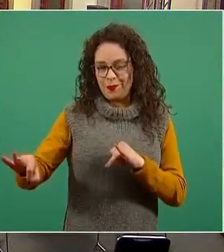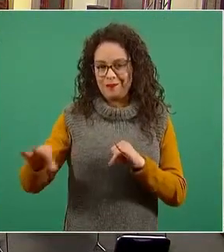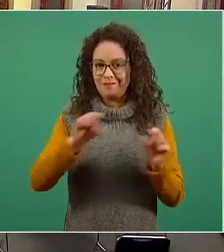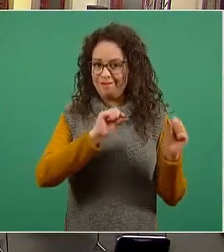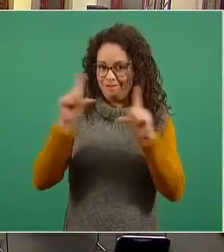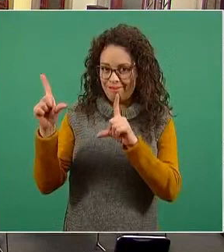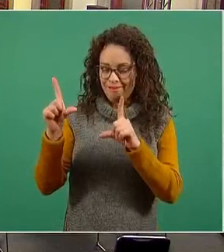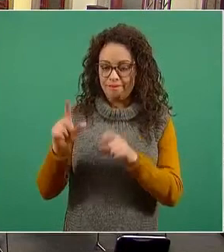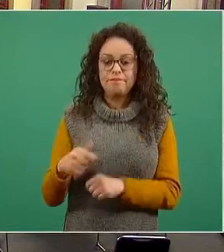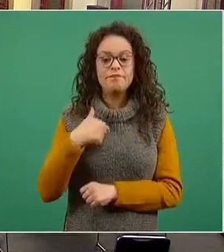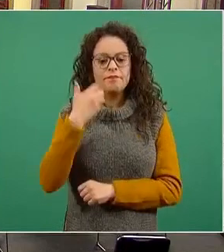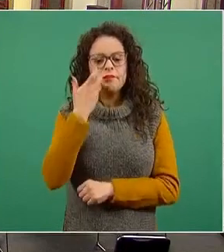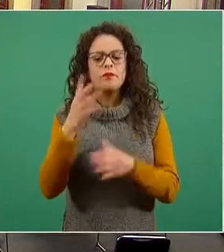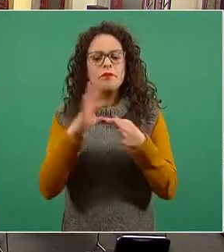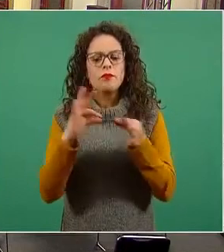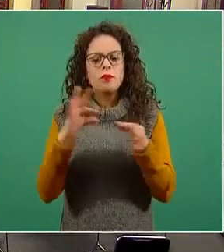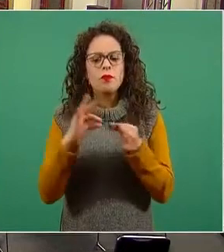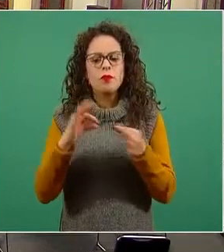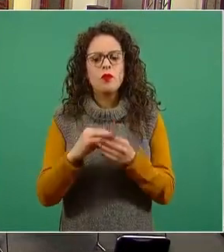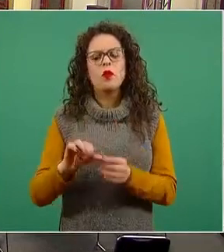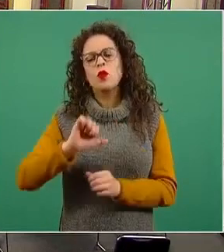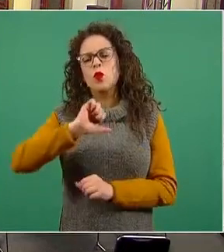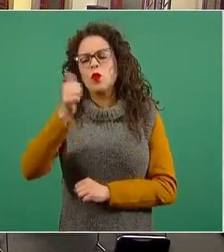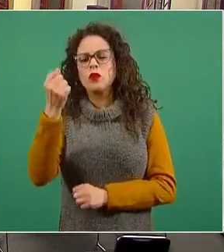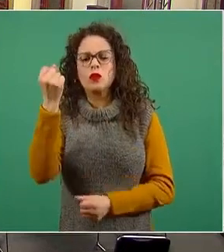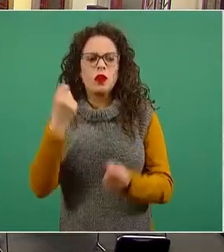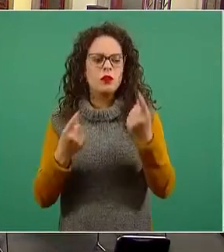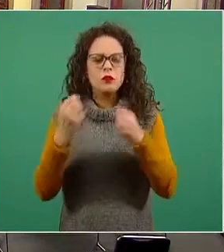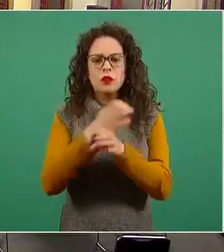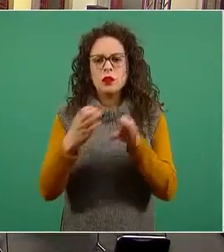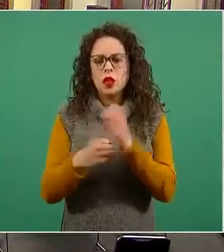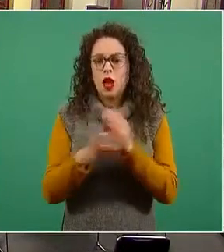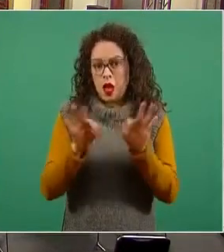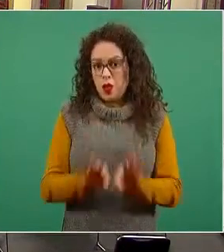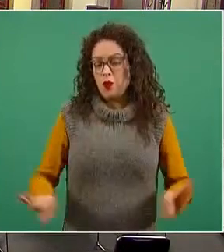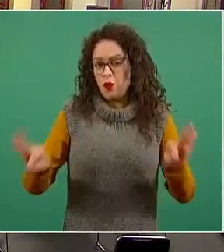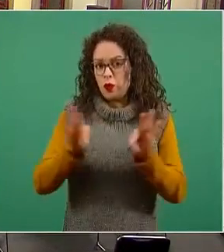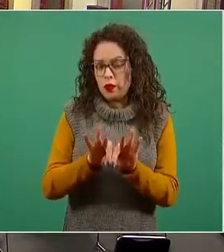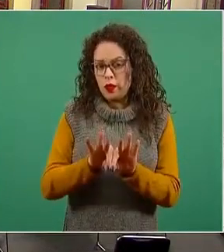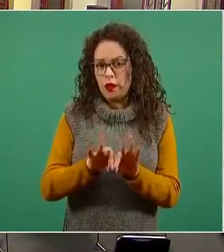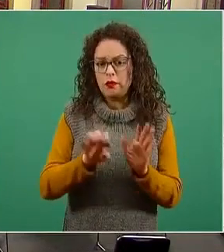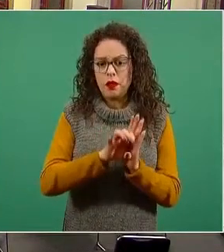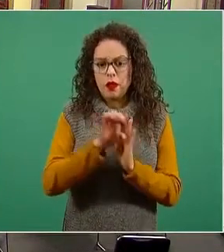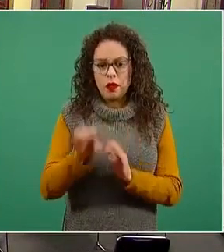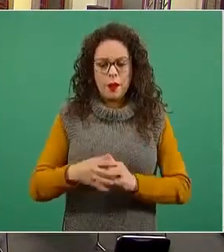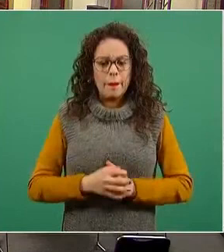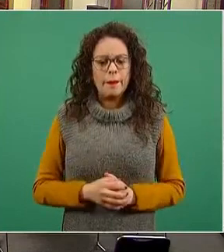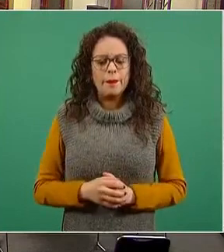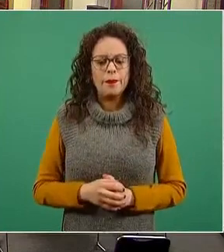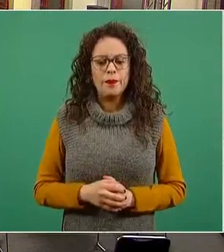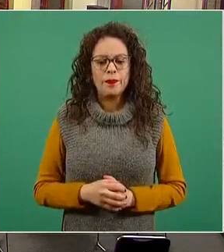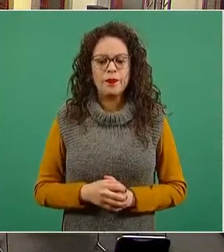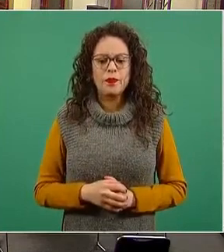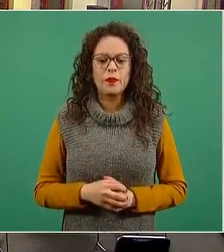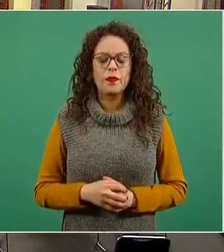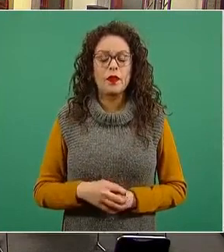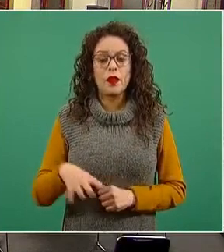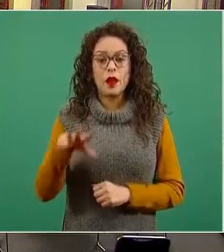Comentar también algunos otros elementos relevantes. Tuvimos algunas